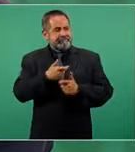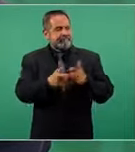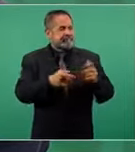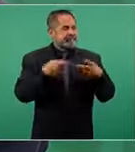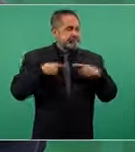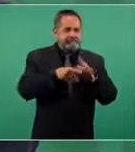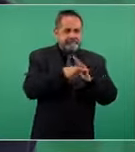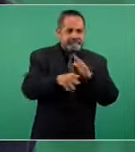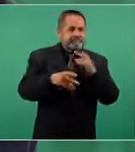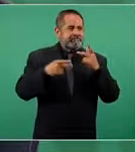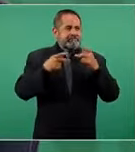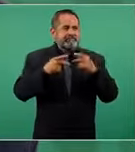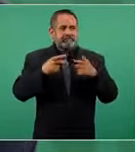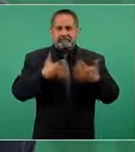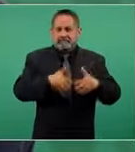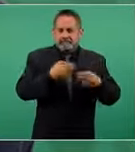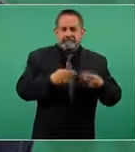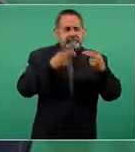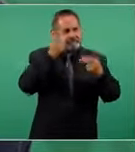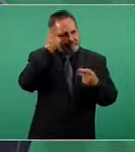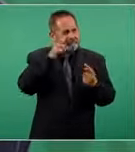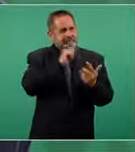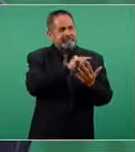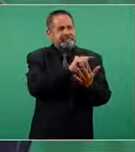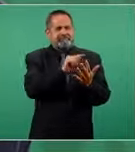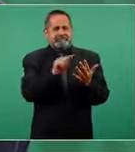periodistas, intelectuales, empresarios,